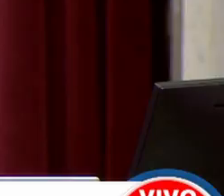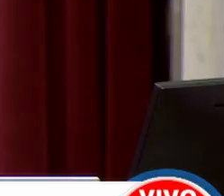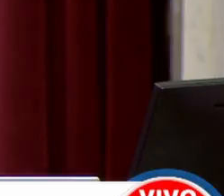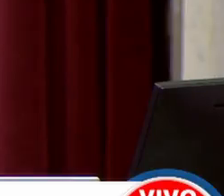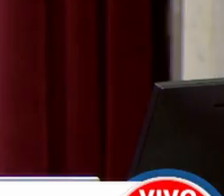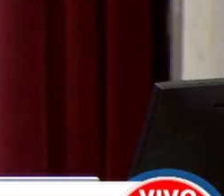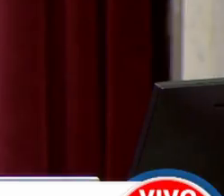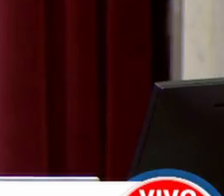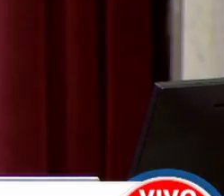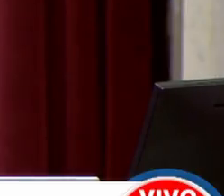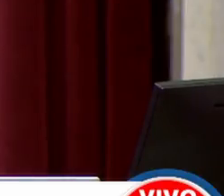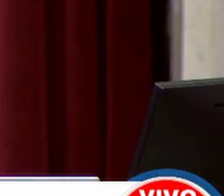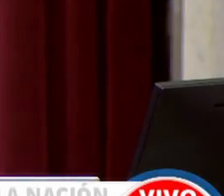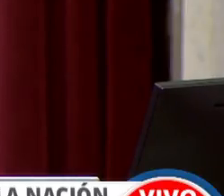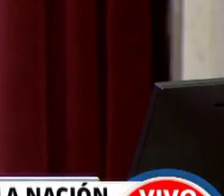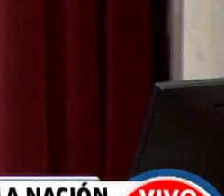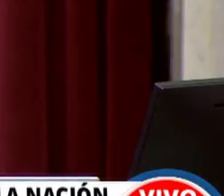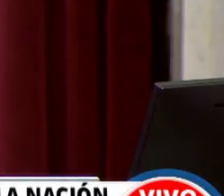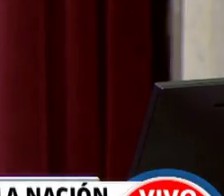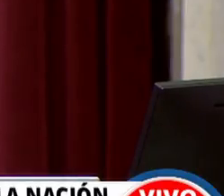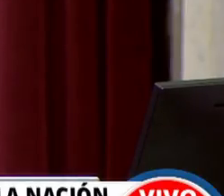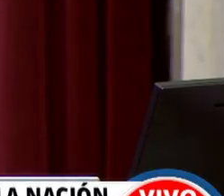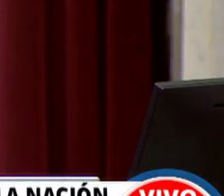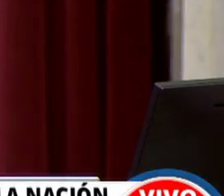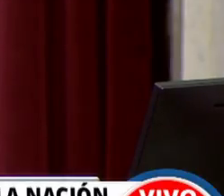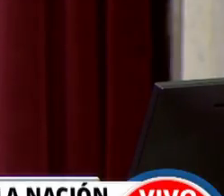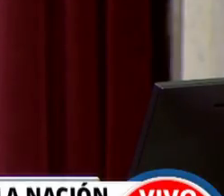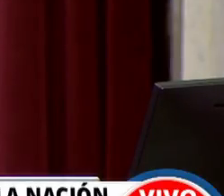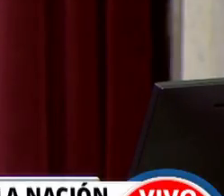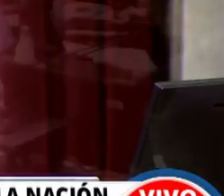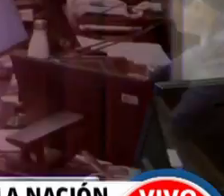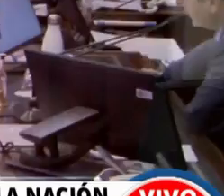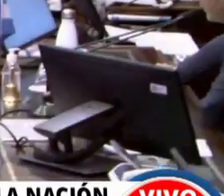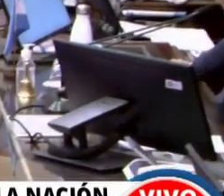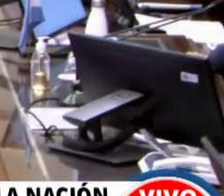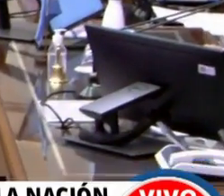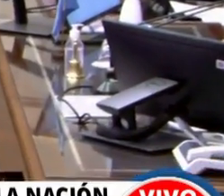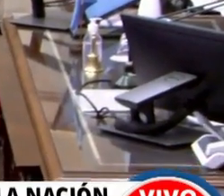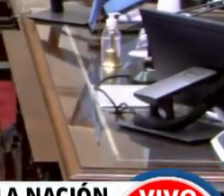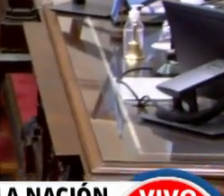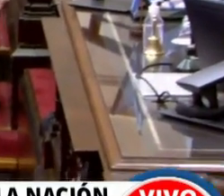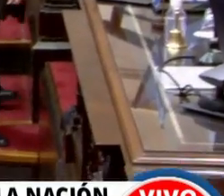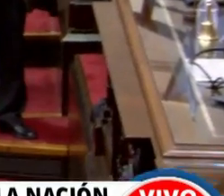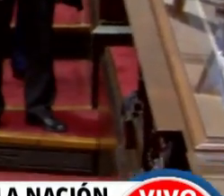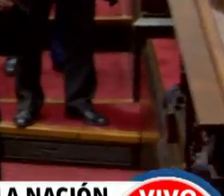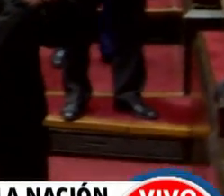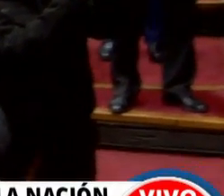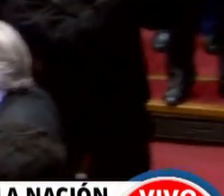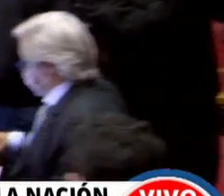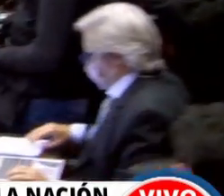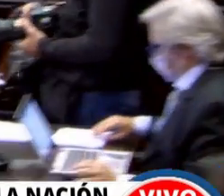se invita a la señora diputada a acercarse al estrado y al honorable cámara